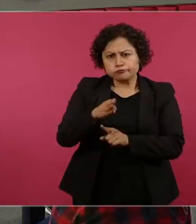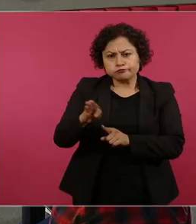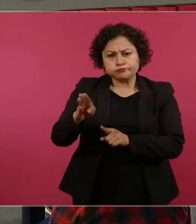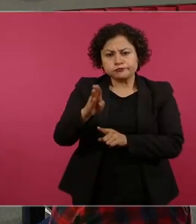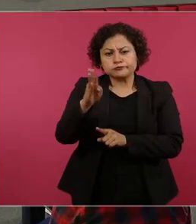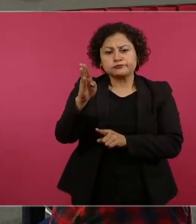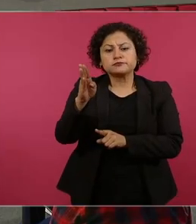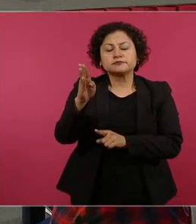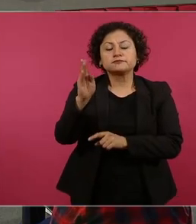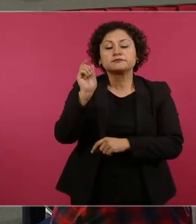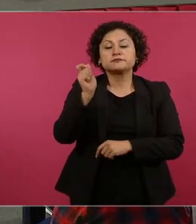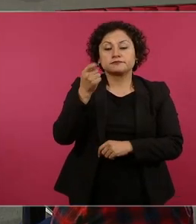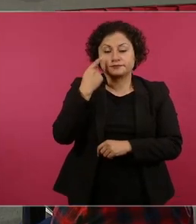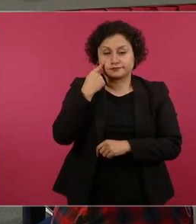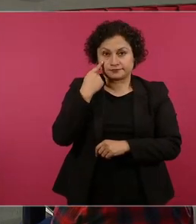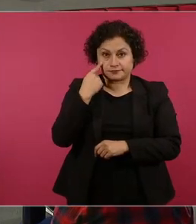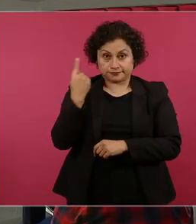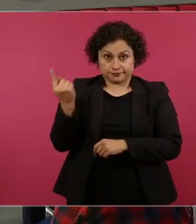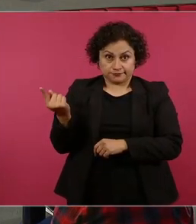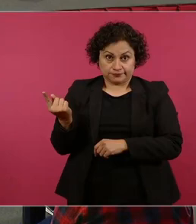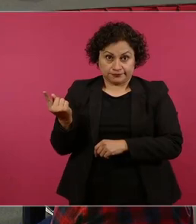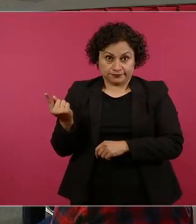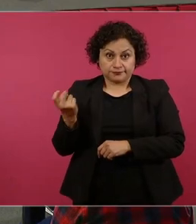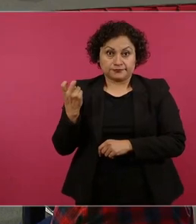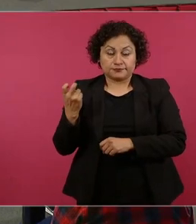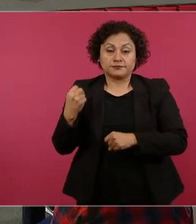uno Esta es la línea